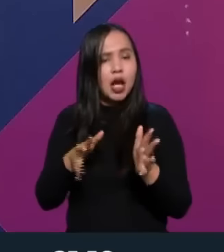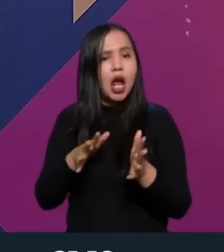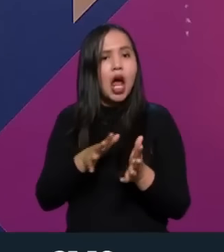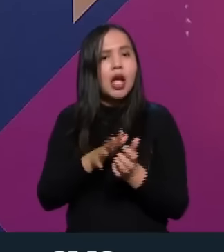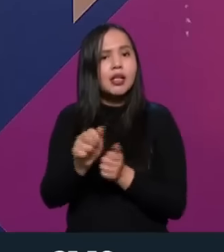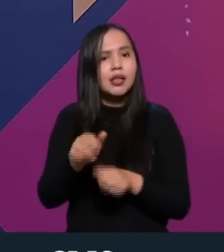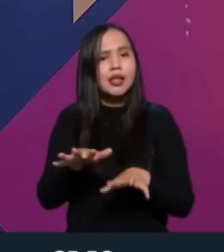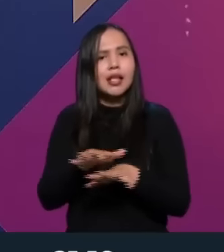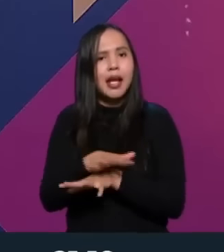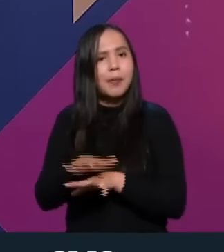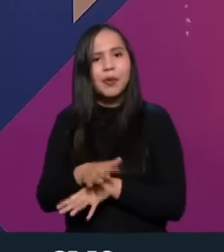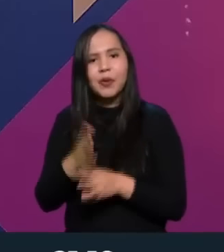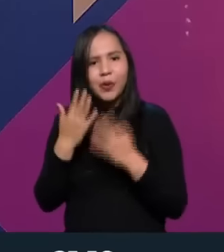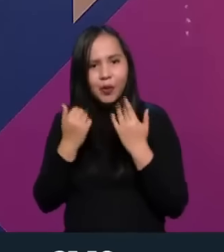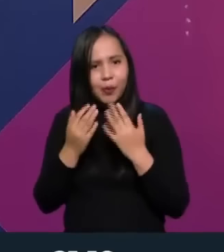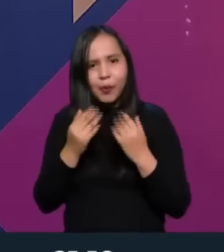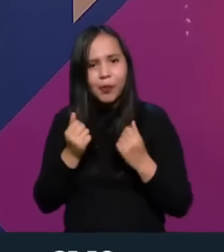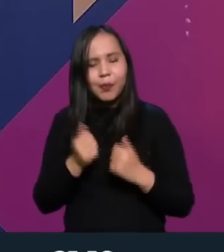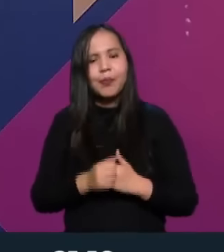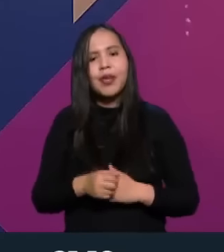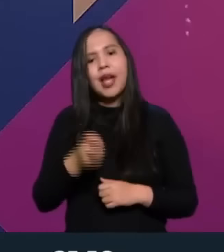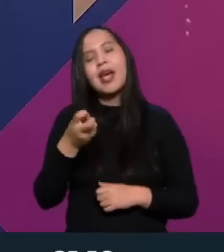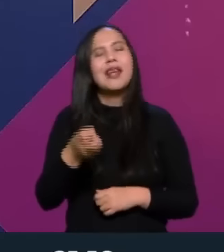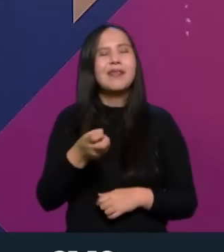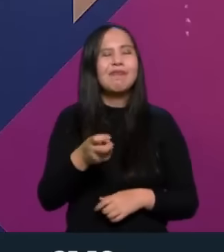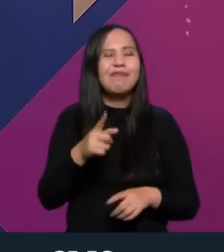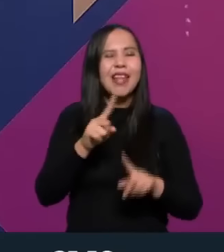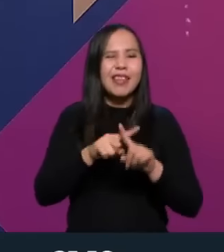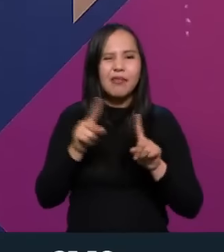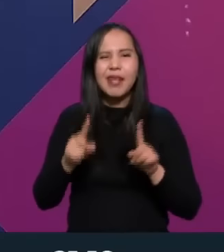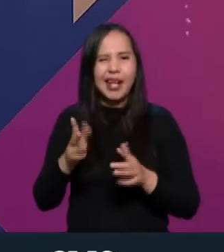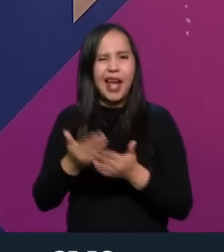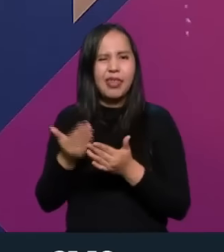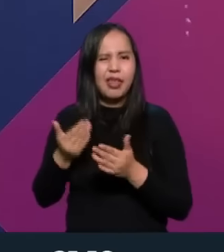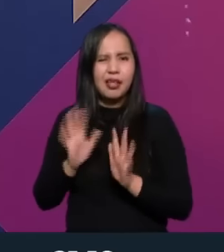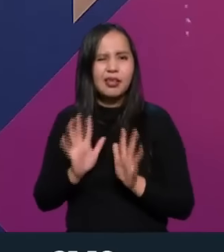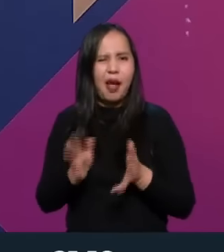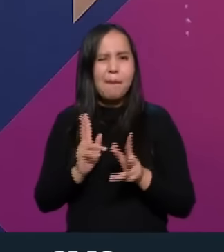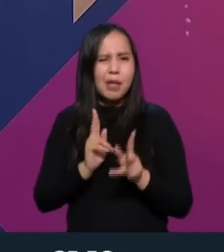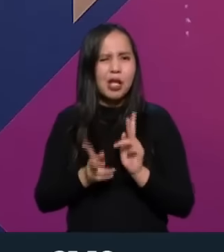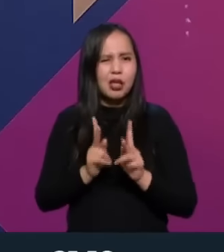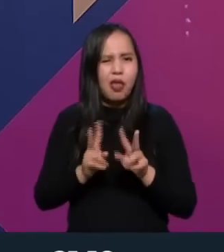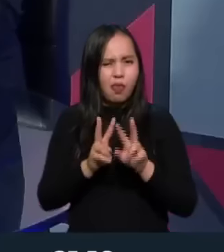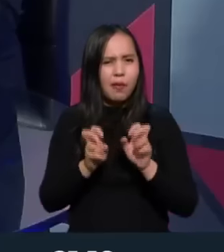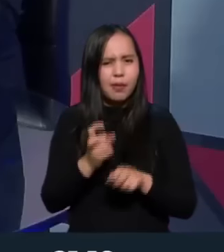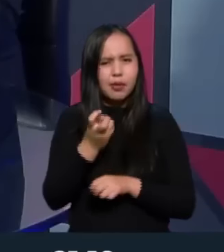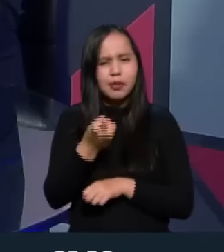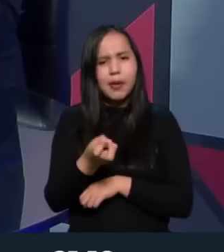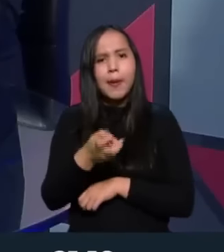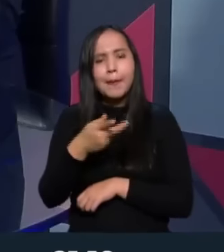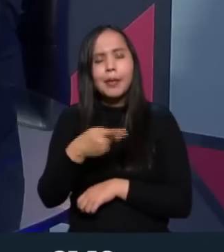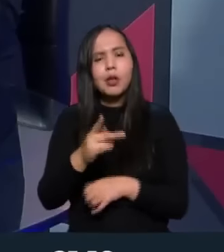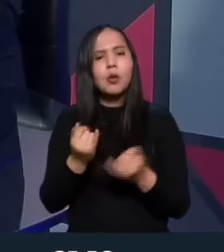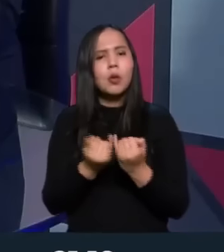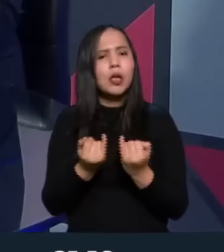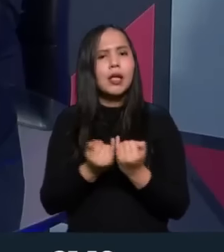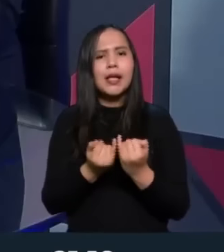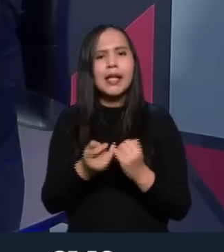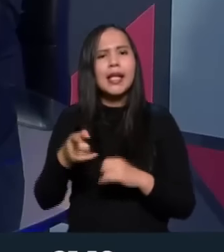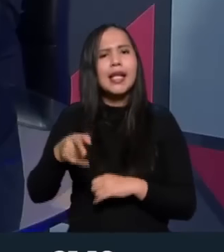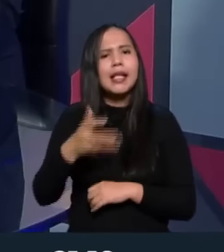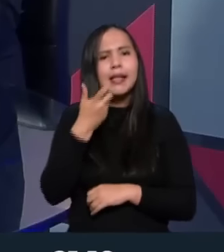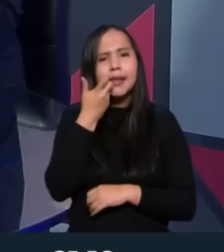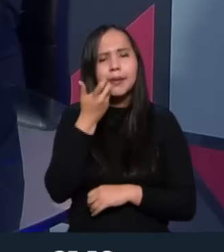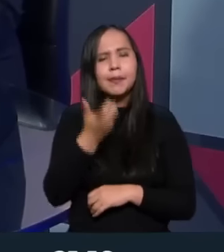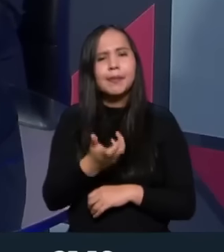inconstitucional. Me es ilógico que la Constitución sea inconstitucional, ya lo hemos platicado aquí, pero además venía, digamos, con todo